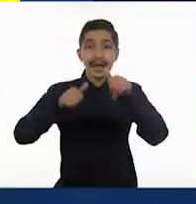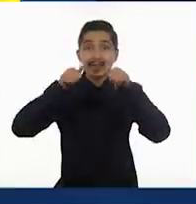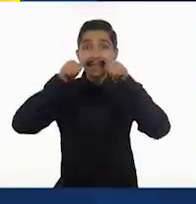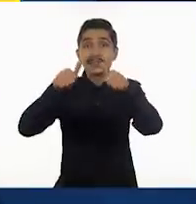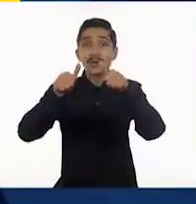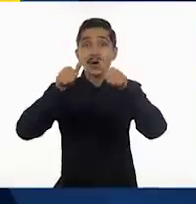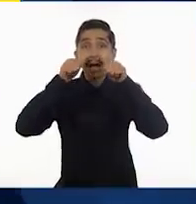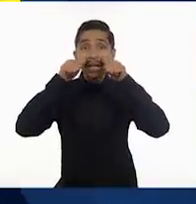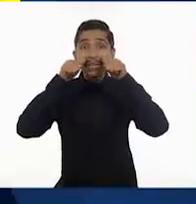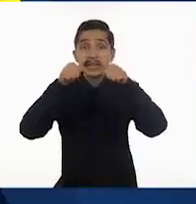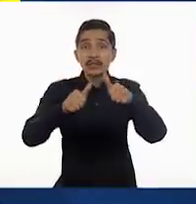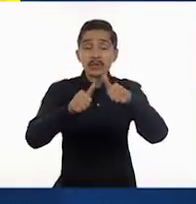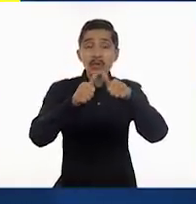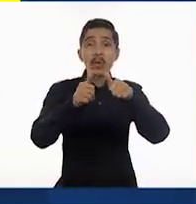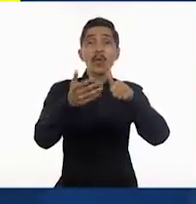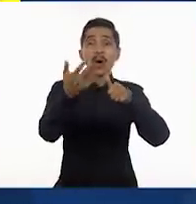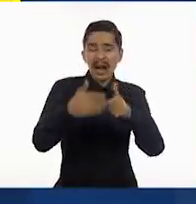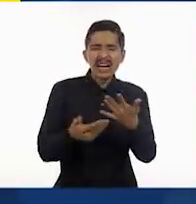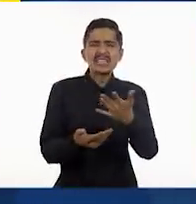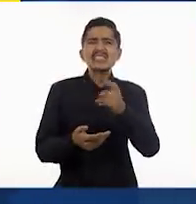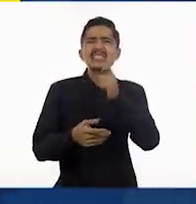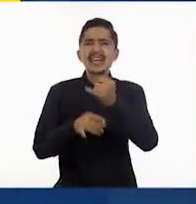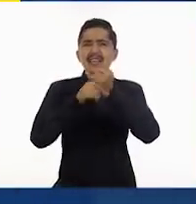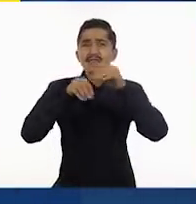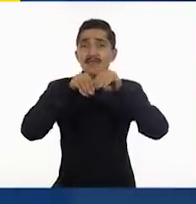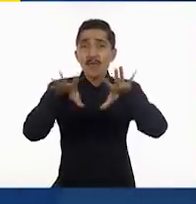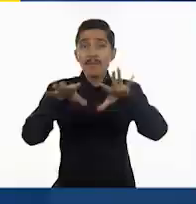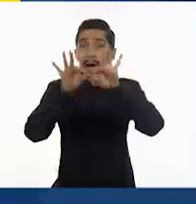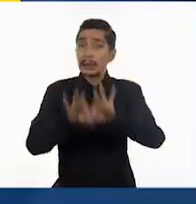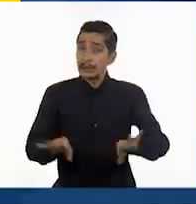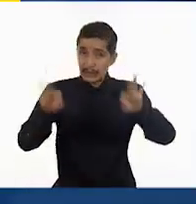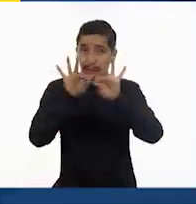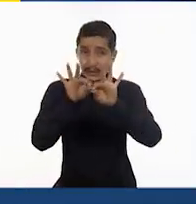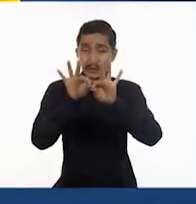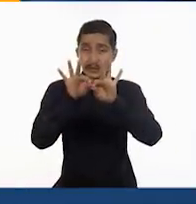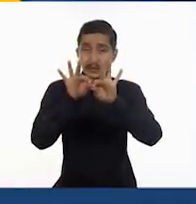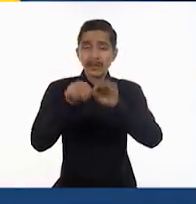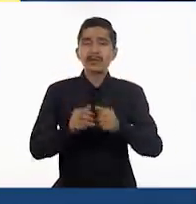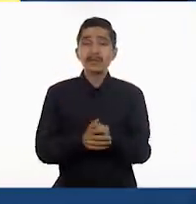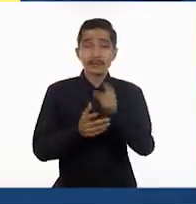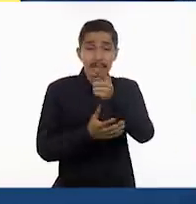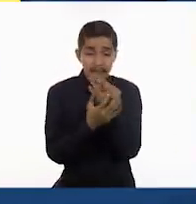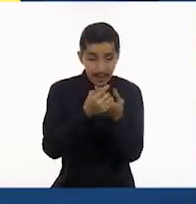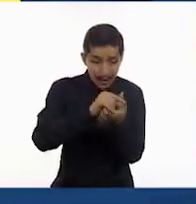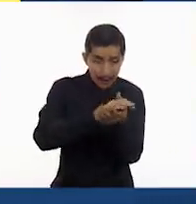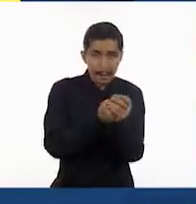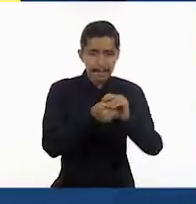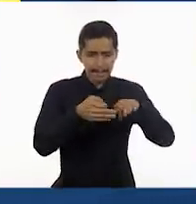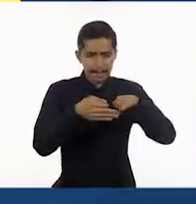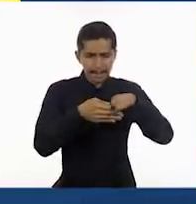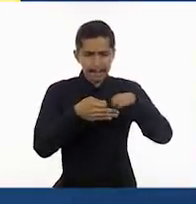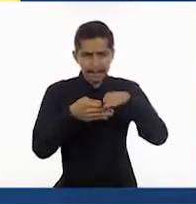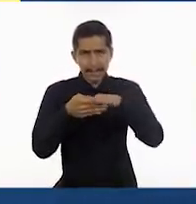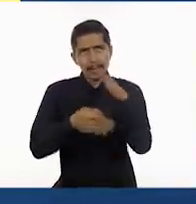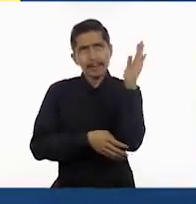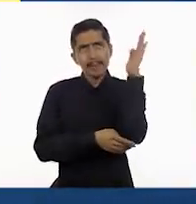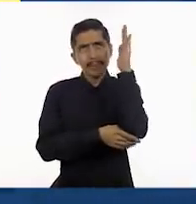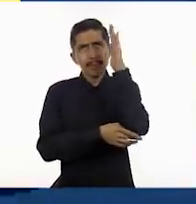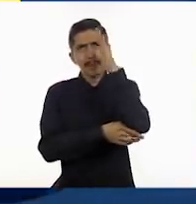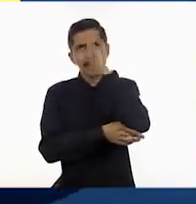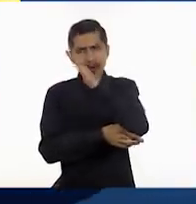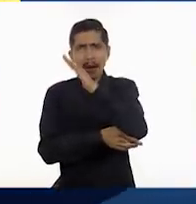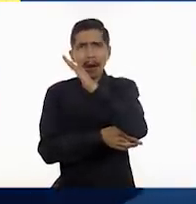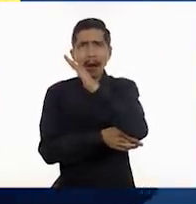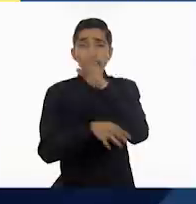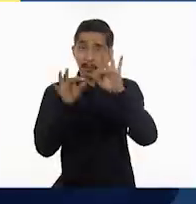¡Atención! ¡Atención! A continuación, información importante. Lavarnos las manos varias veces al día es